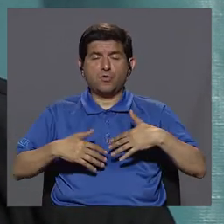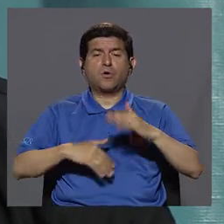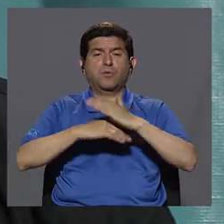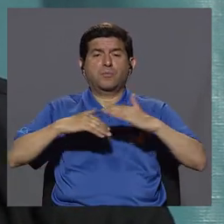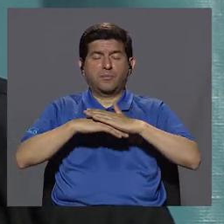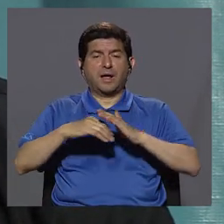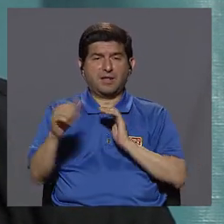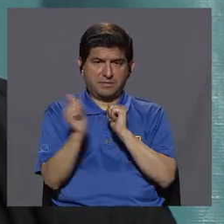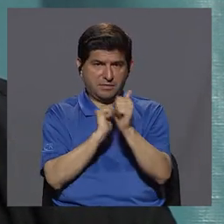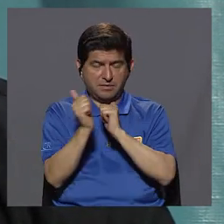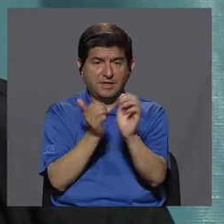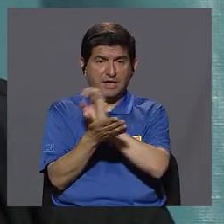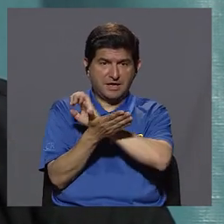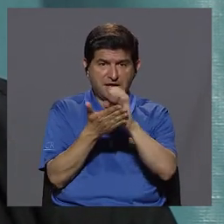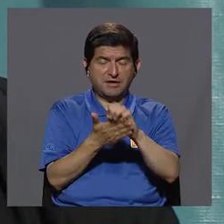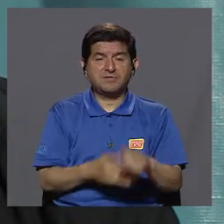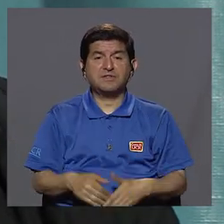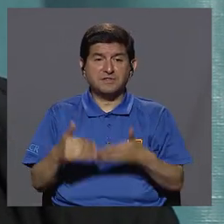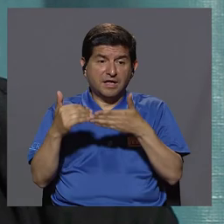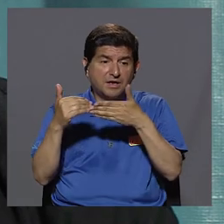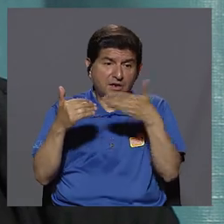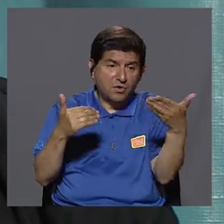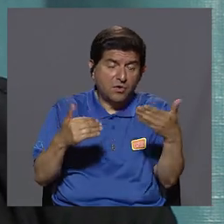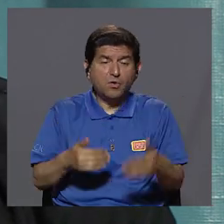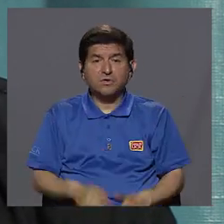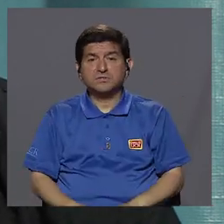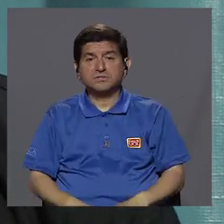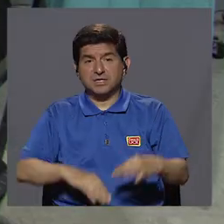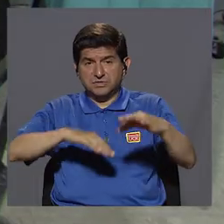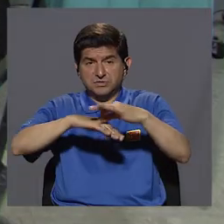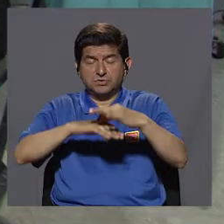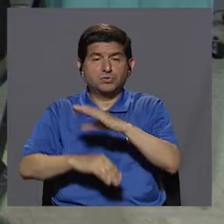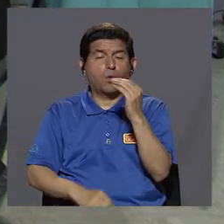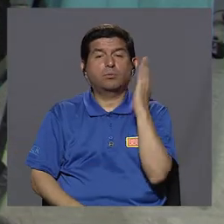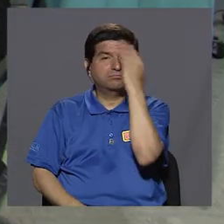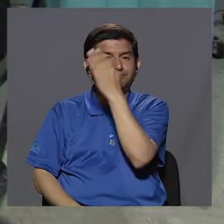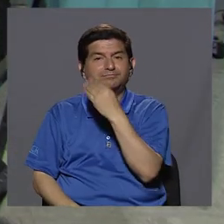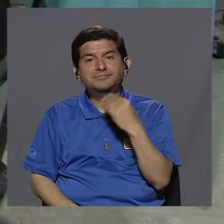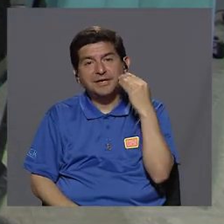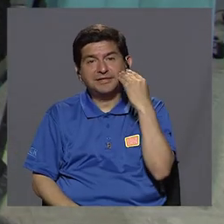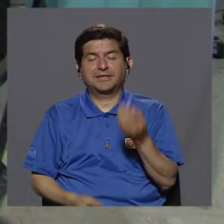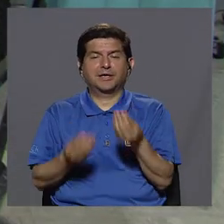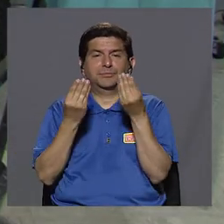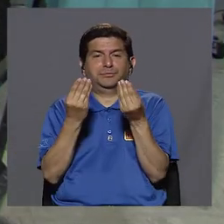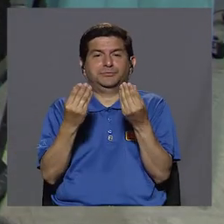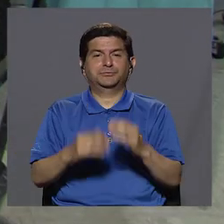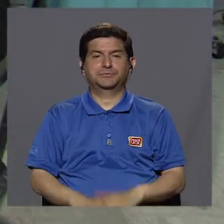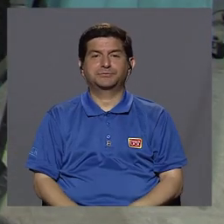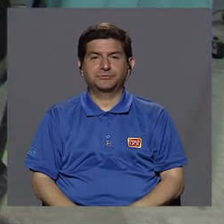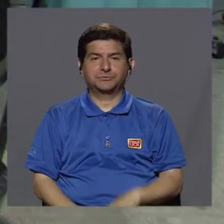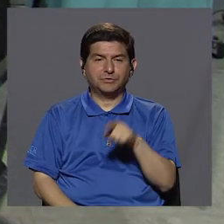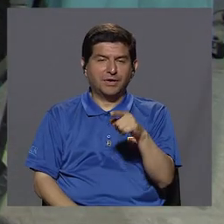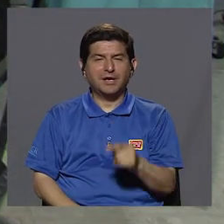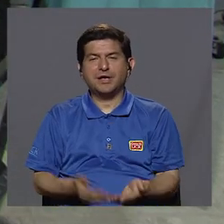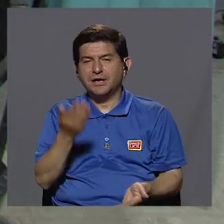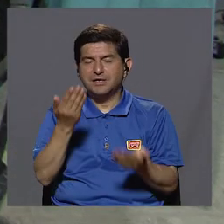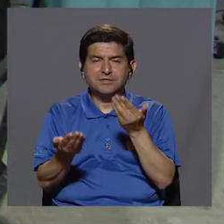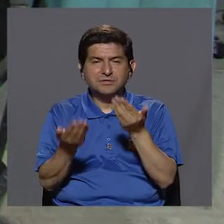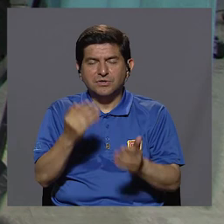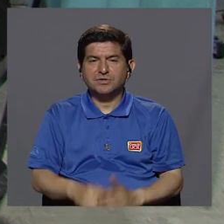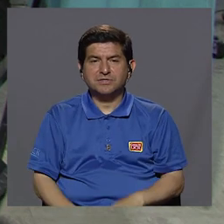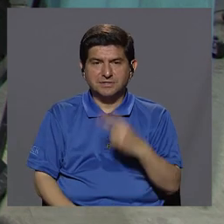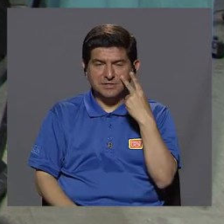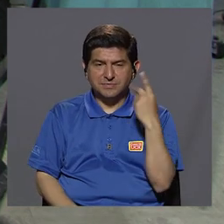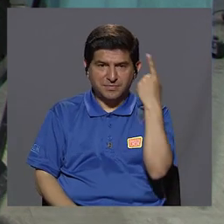ejercicio y mentalmente evitar las joyas o algunas veces hasta el exceso de maquillaje eso sería por ver alguna coloración